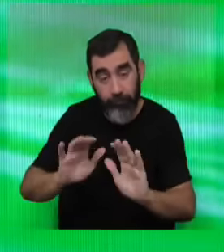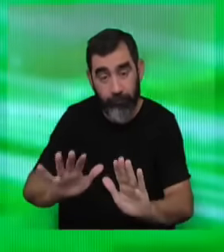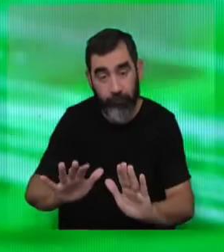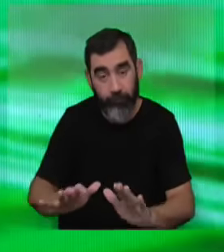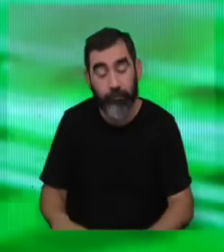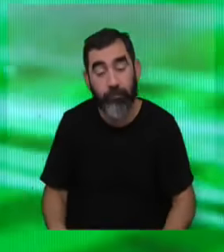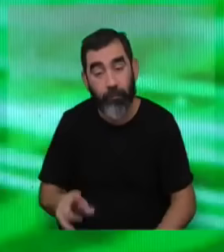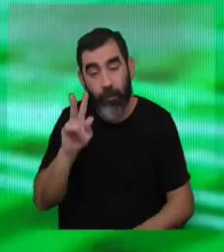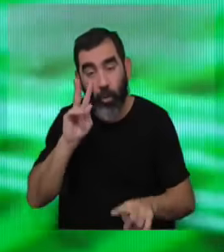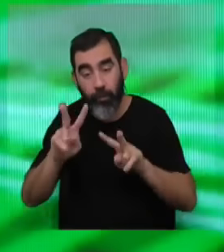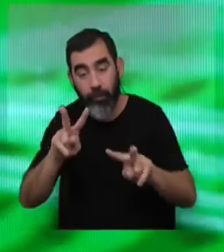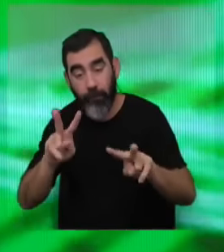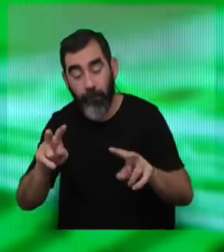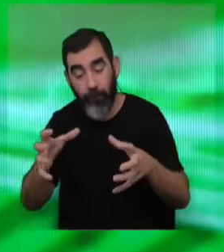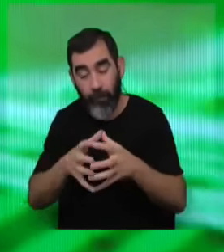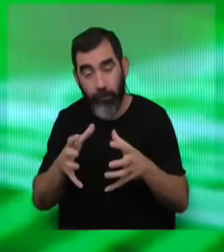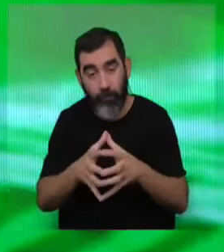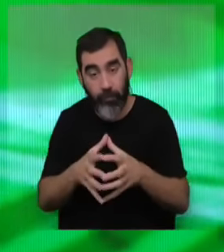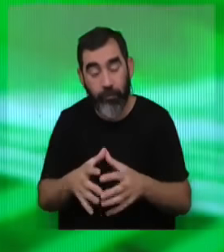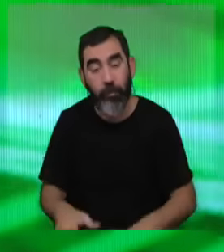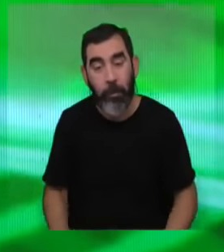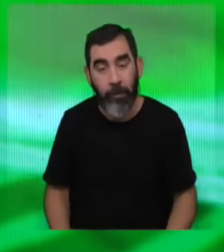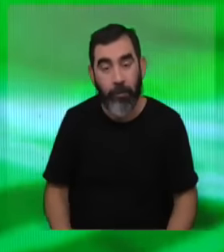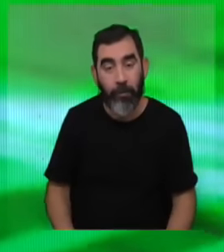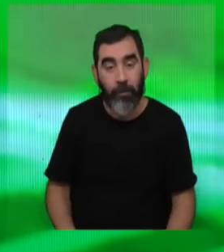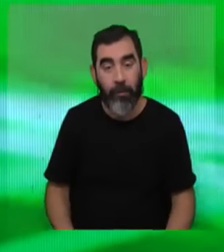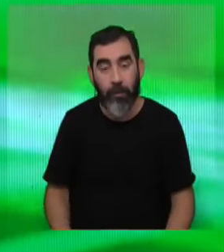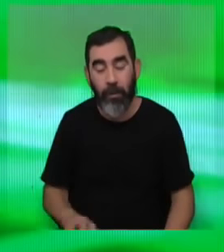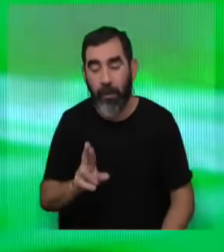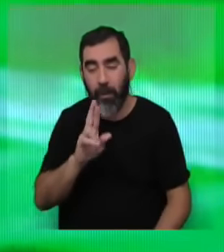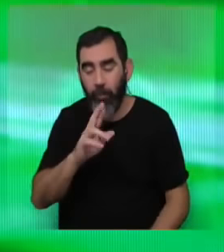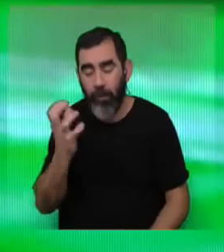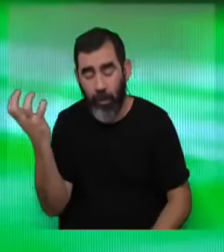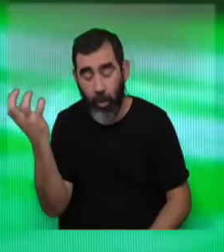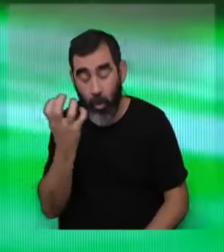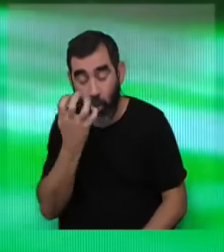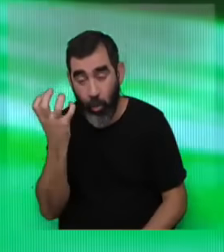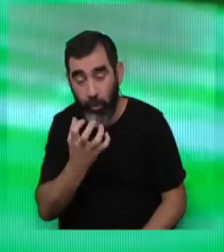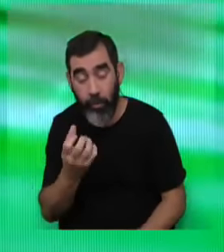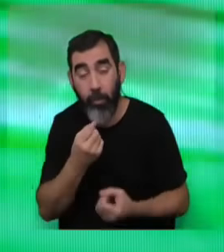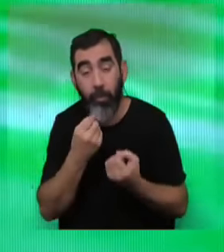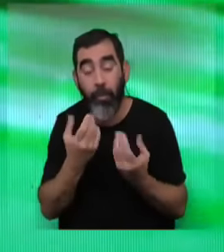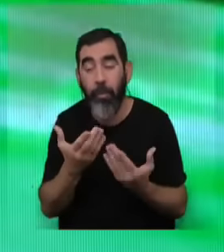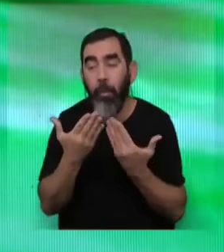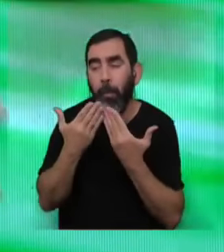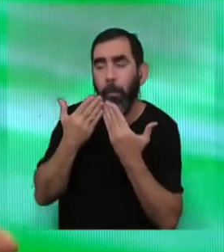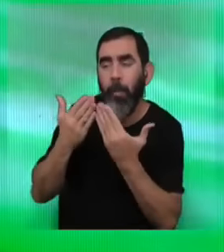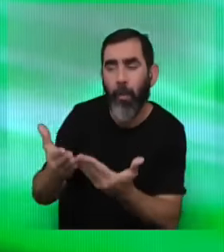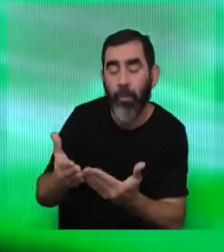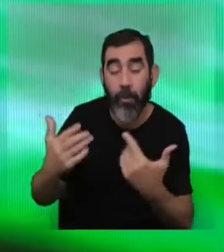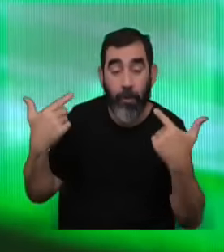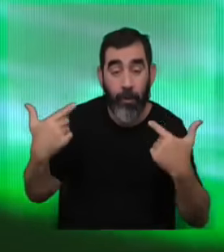desde el observ orio hemos tenido respuestas nefastas porque cuando hemos hecho consultas en las